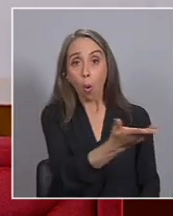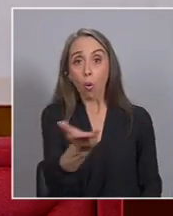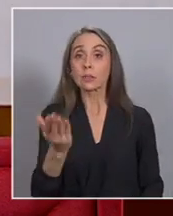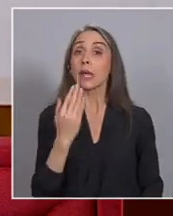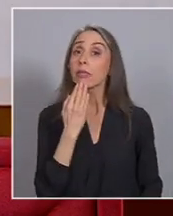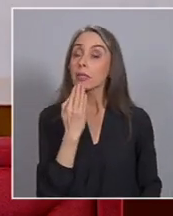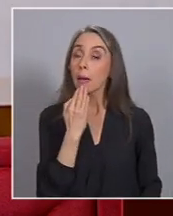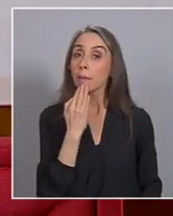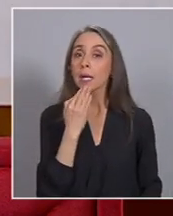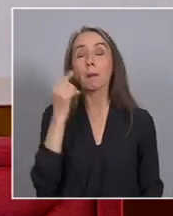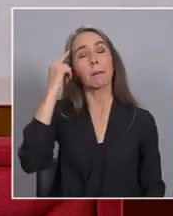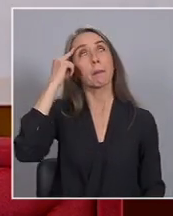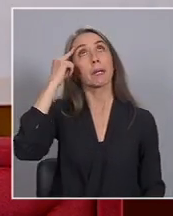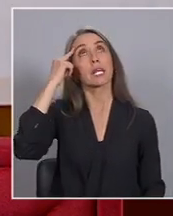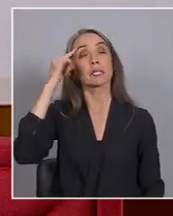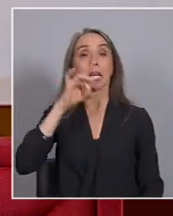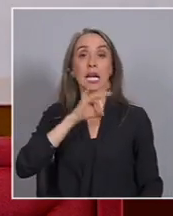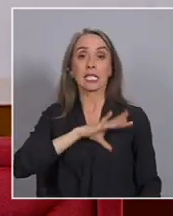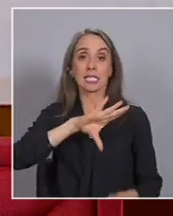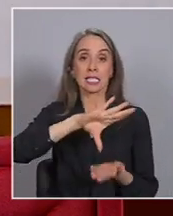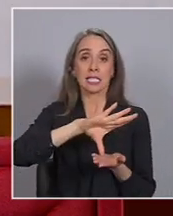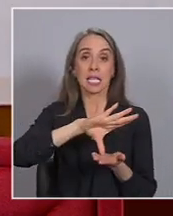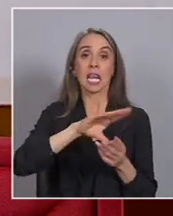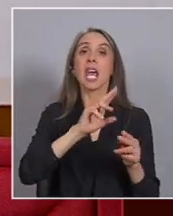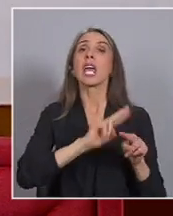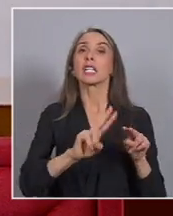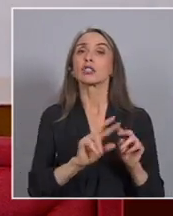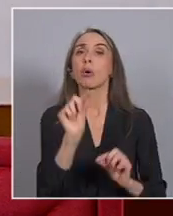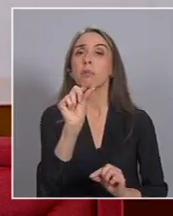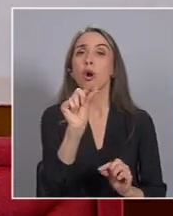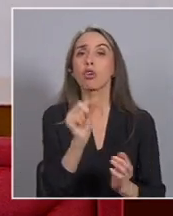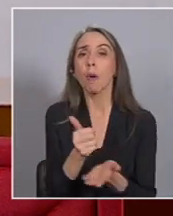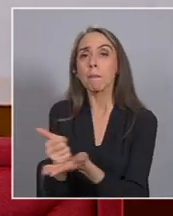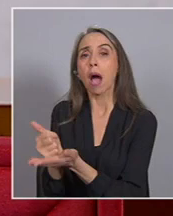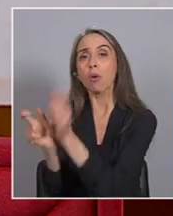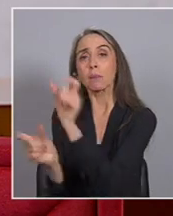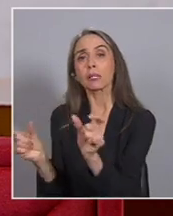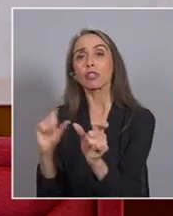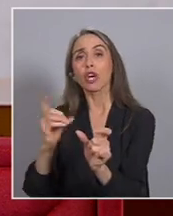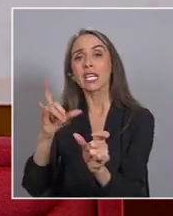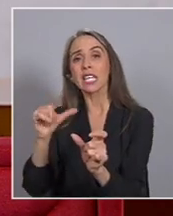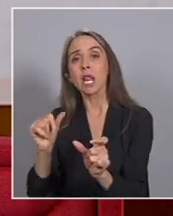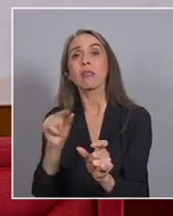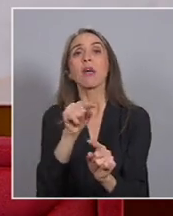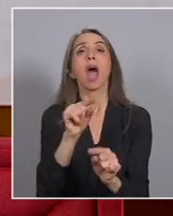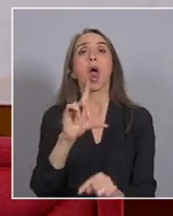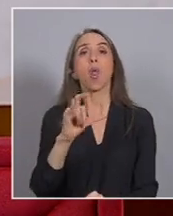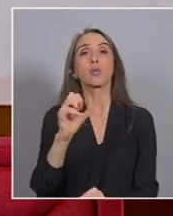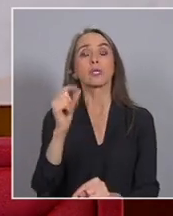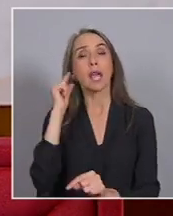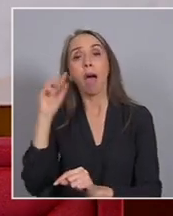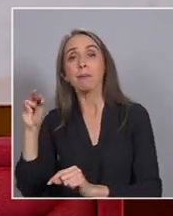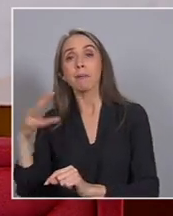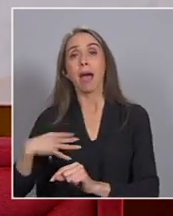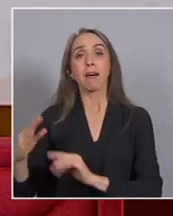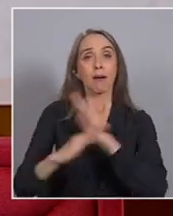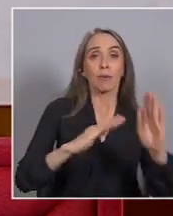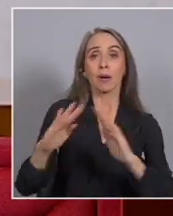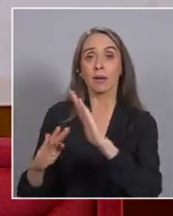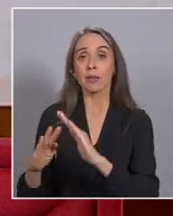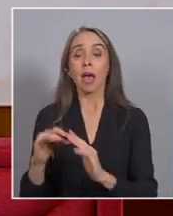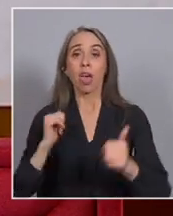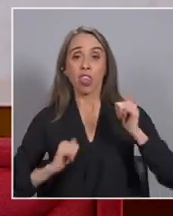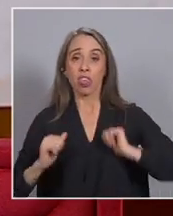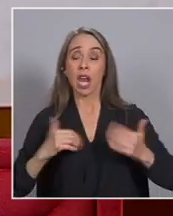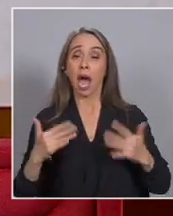también, pensar que nuestro país ha hecho muy poco por personas como Gilda y Lucía. Y que ese drama